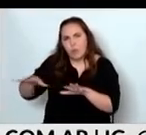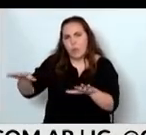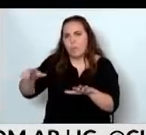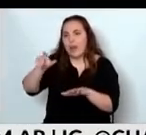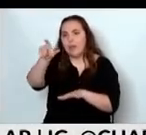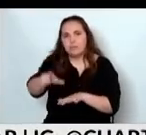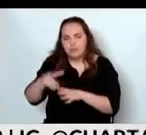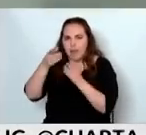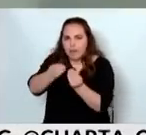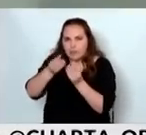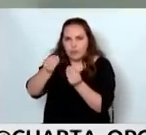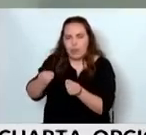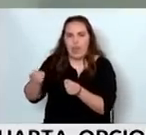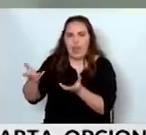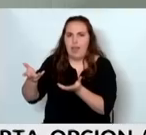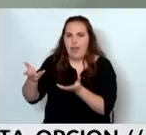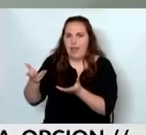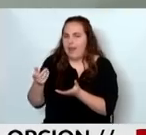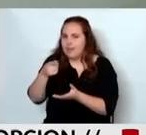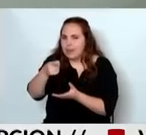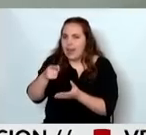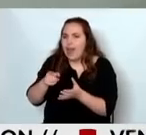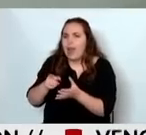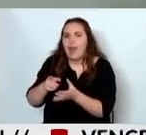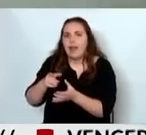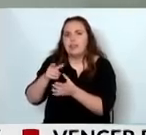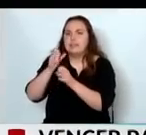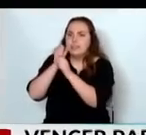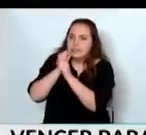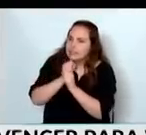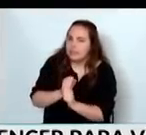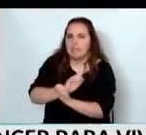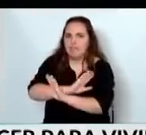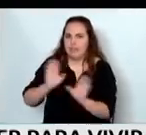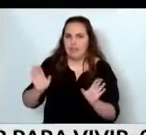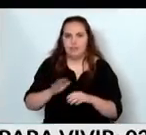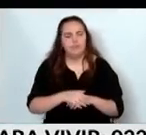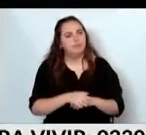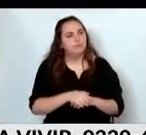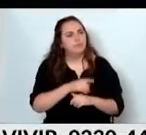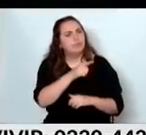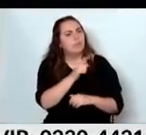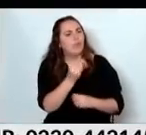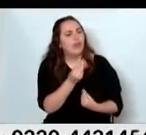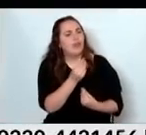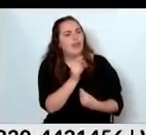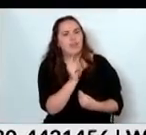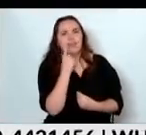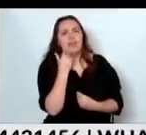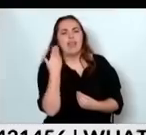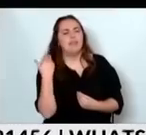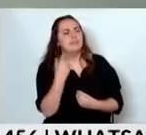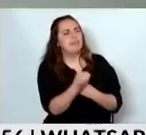un ser, uh-huh. Para que no pierda su libertad, vamos por ahí. ¿Por qué me mandaste hace unos días un mensaje diciendo,